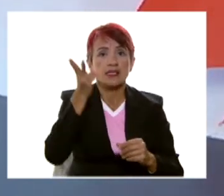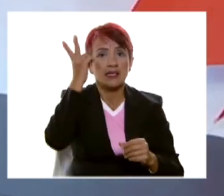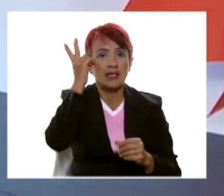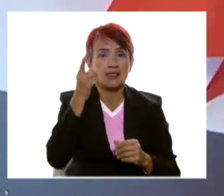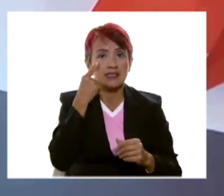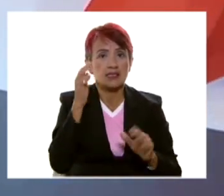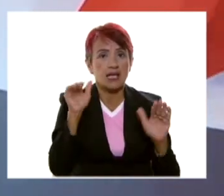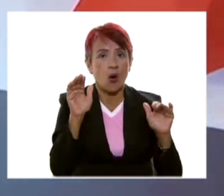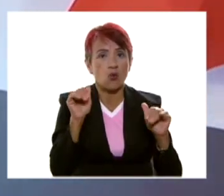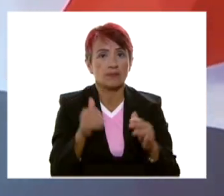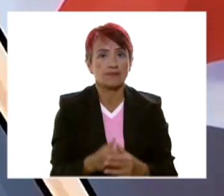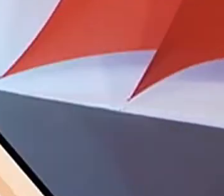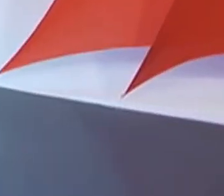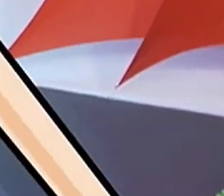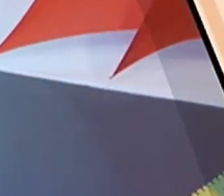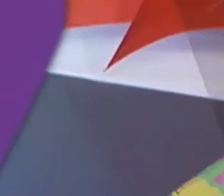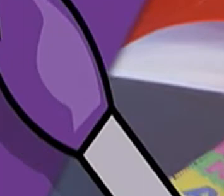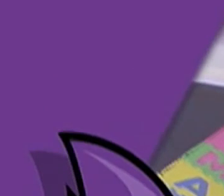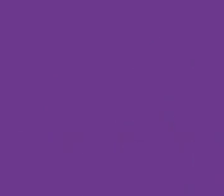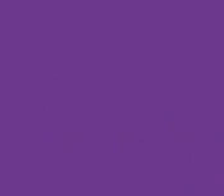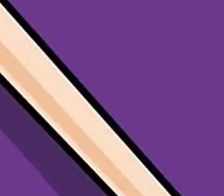Nos vemos.